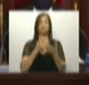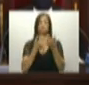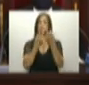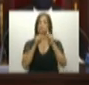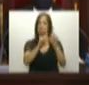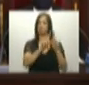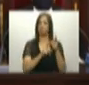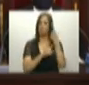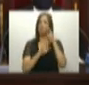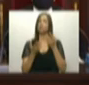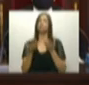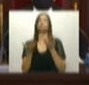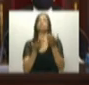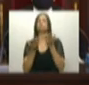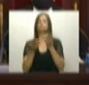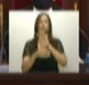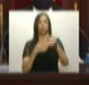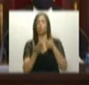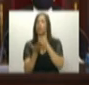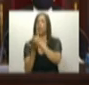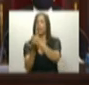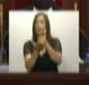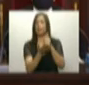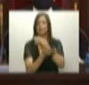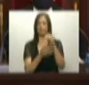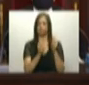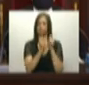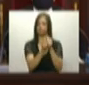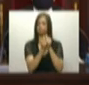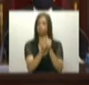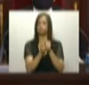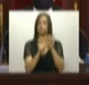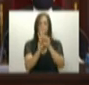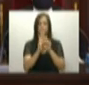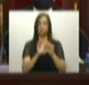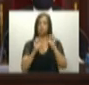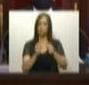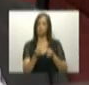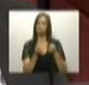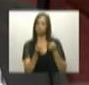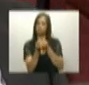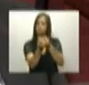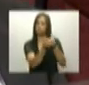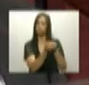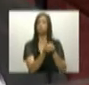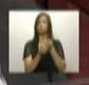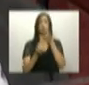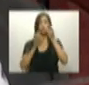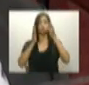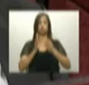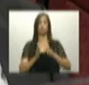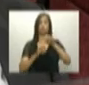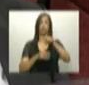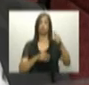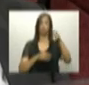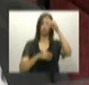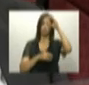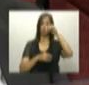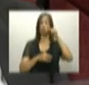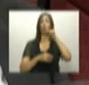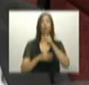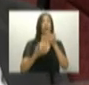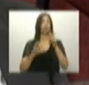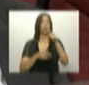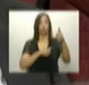la sociedad eh postura que deja mucho que desear por ejemplo frente con respecto a los jueces ha habido un escalseo